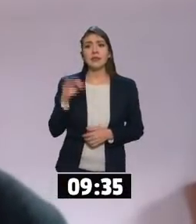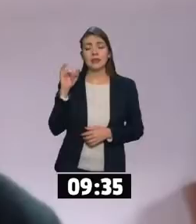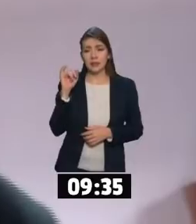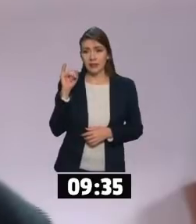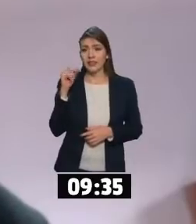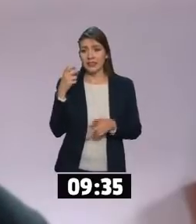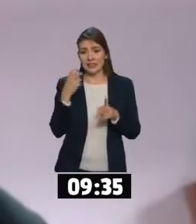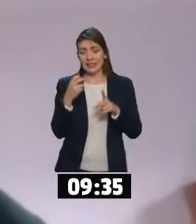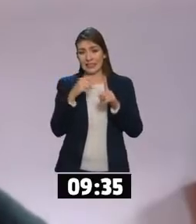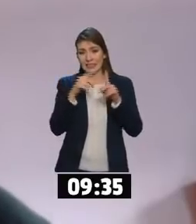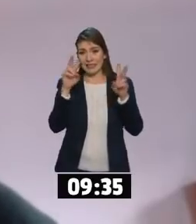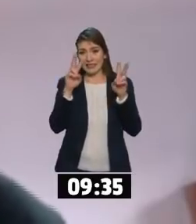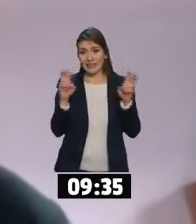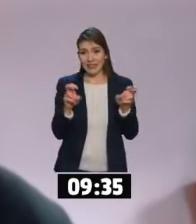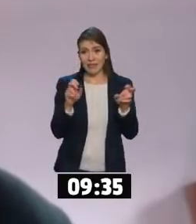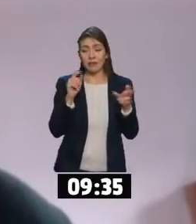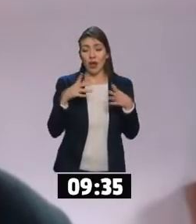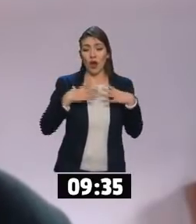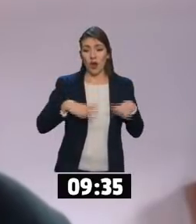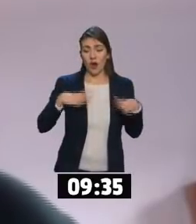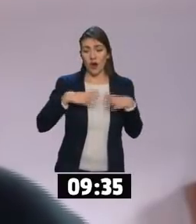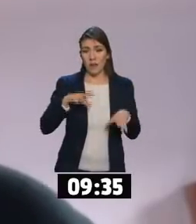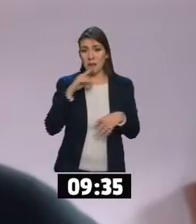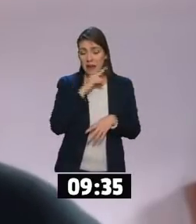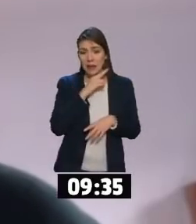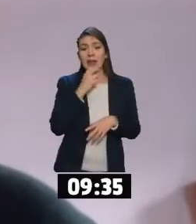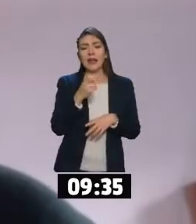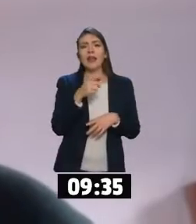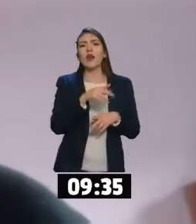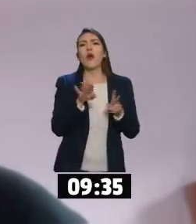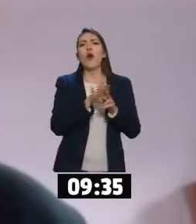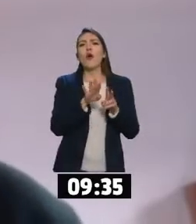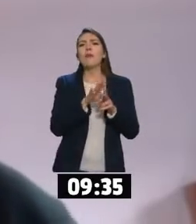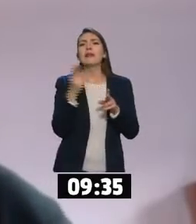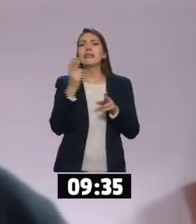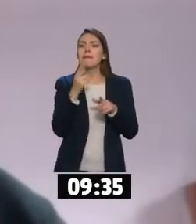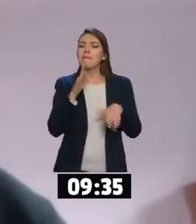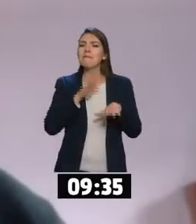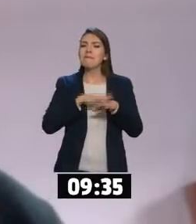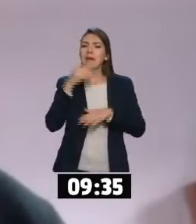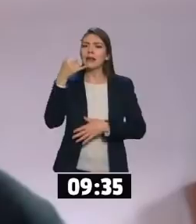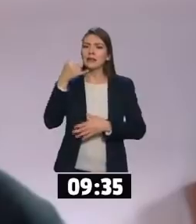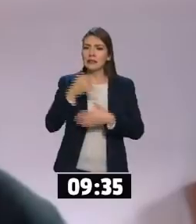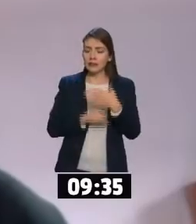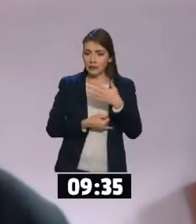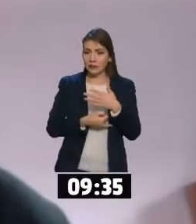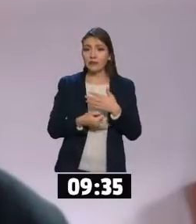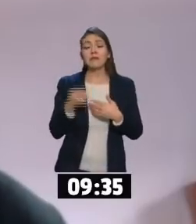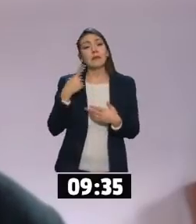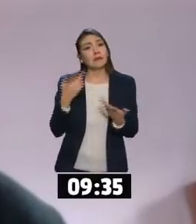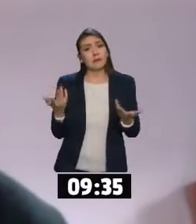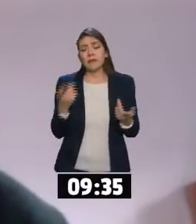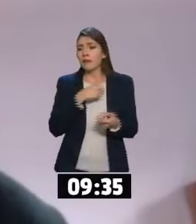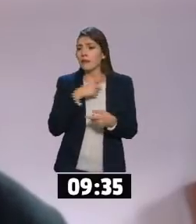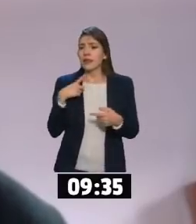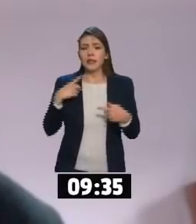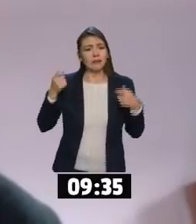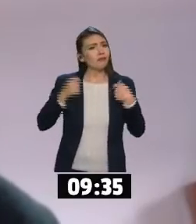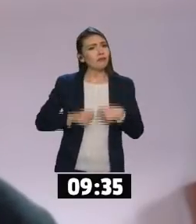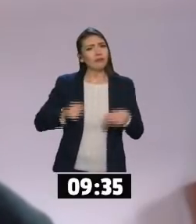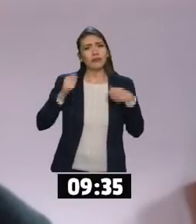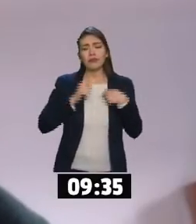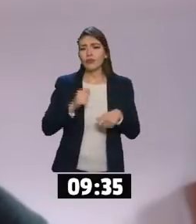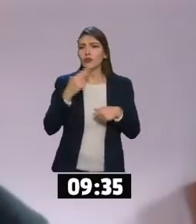tema de la moda rápida, después pues platicaremos también de este tipo de opciones, pero por lo pronto hay que usar las chambritas hasta lo más que se